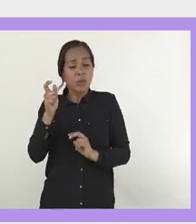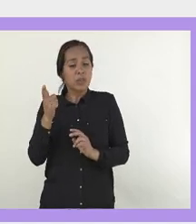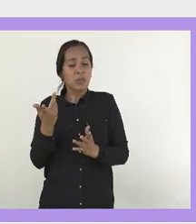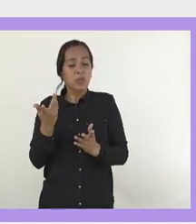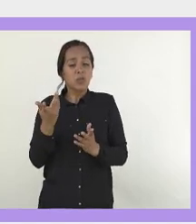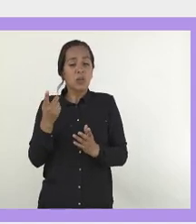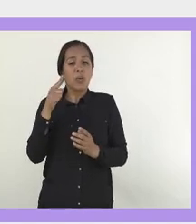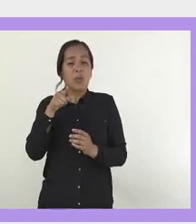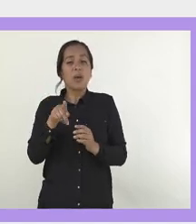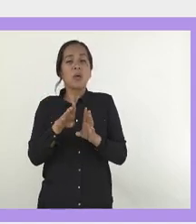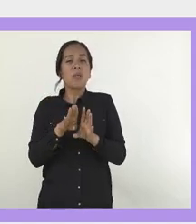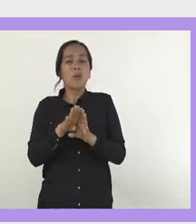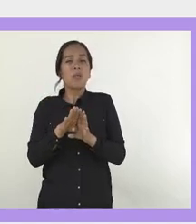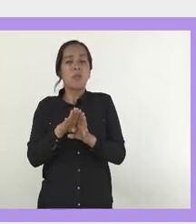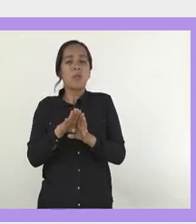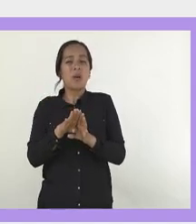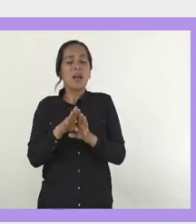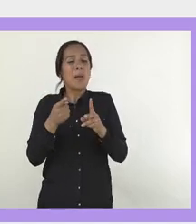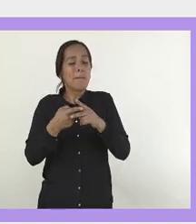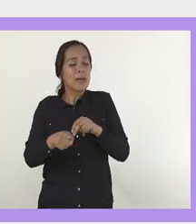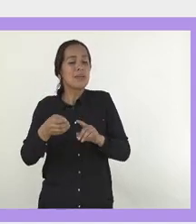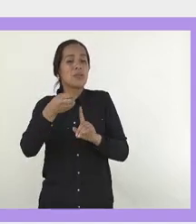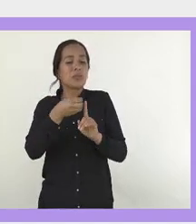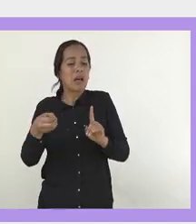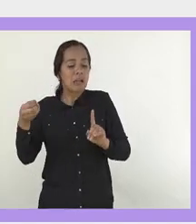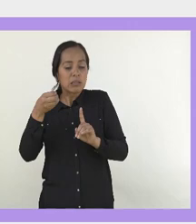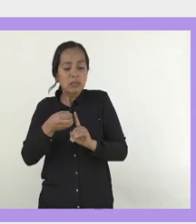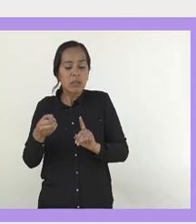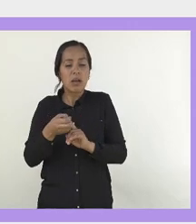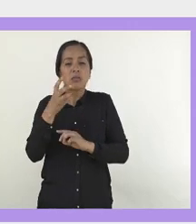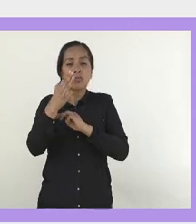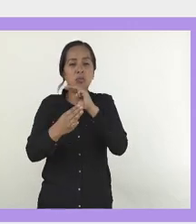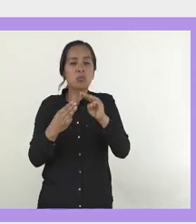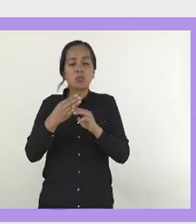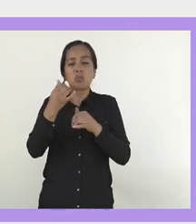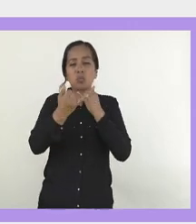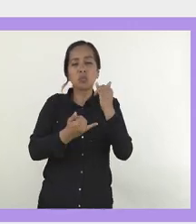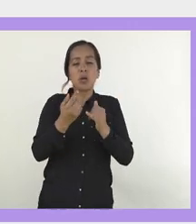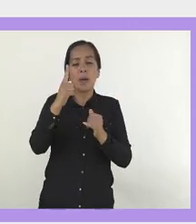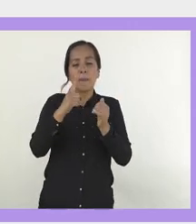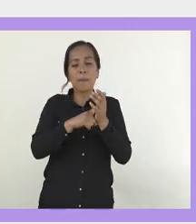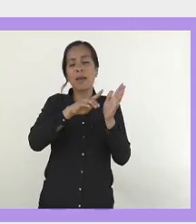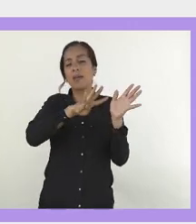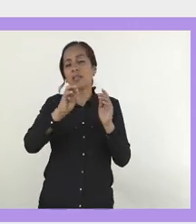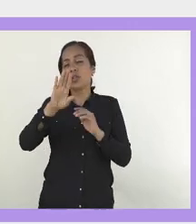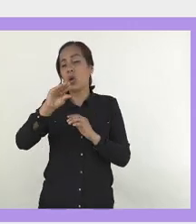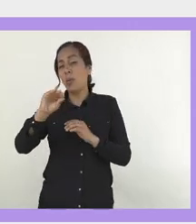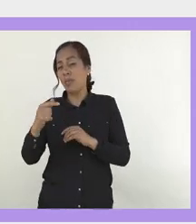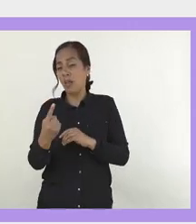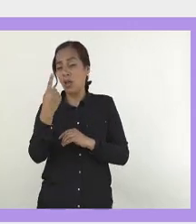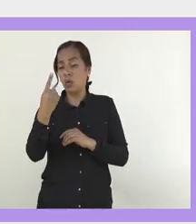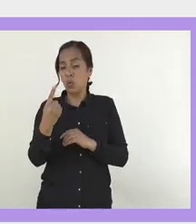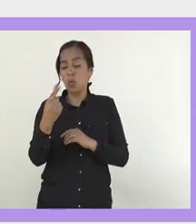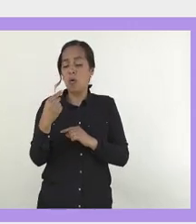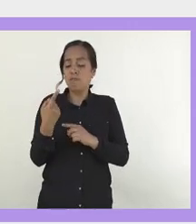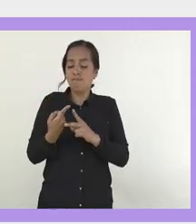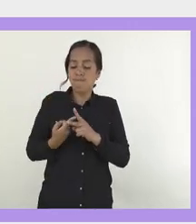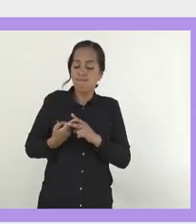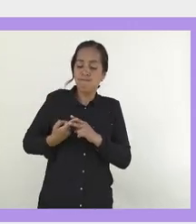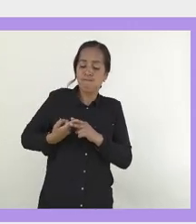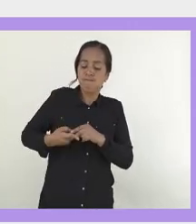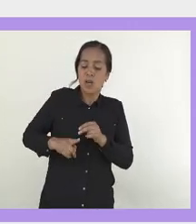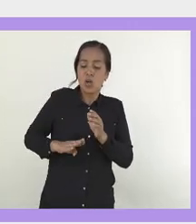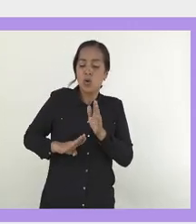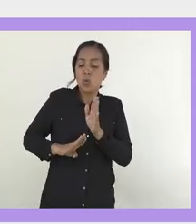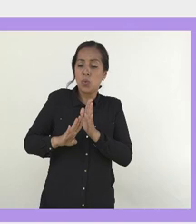forma oficial de parte de Fifa no y se empiezan a organizar estos mundiales desde el 91 ha crecido de forma muy importante desde